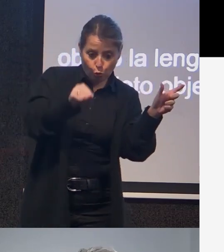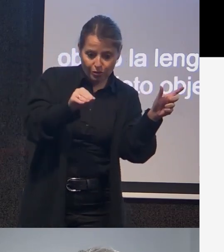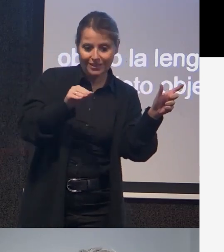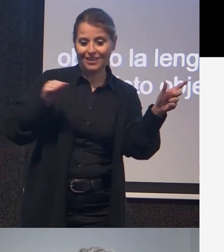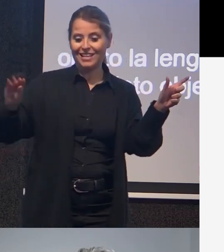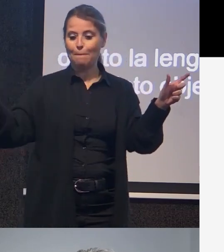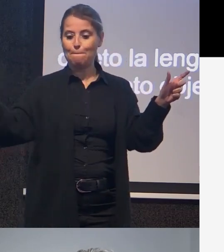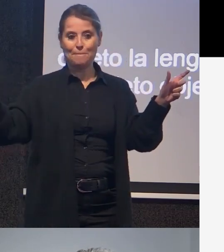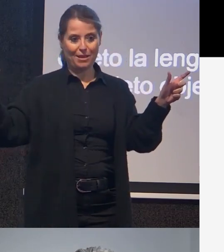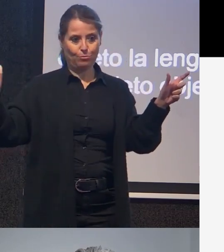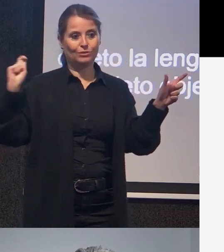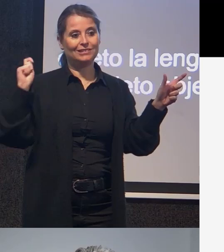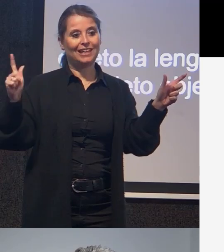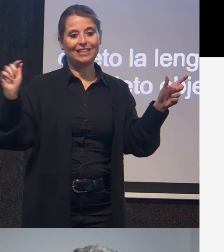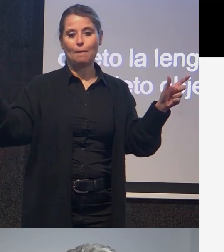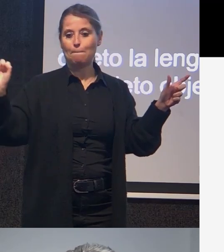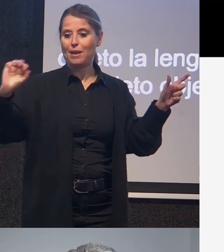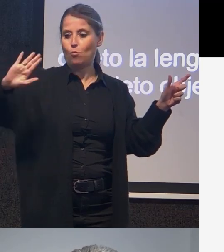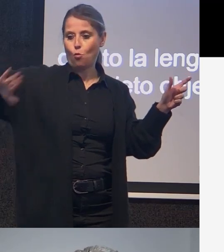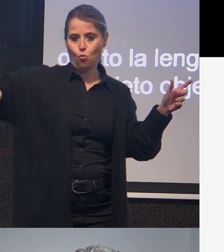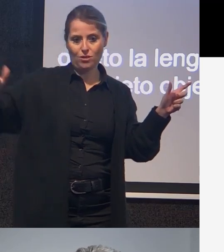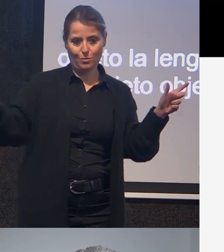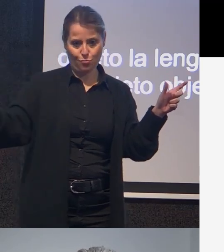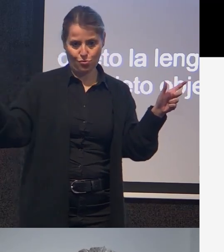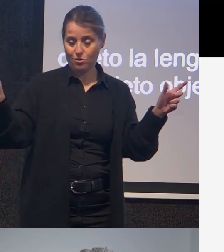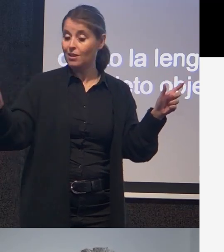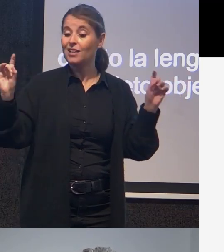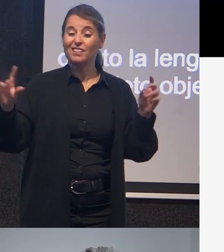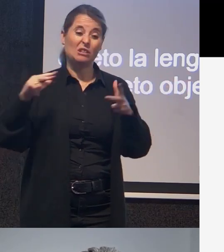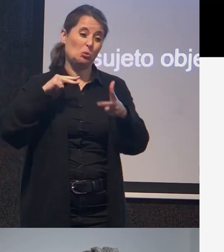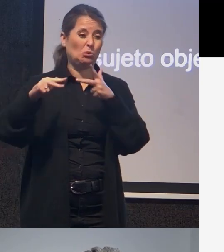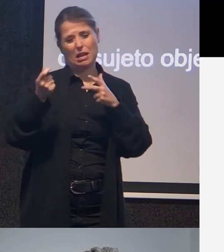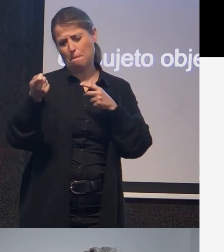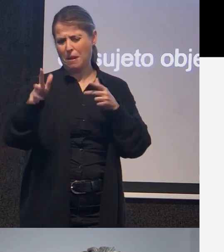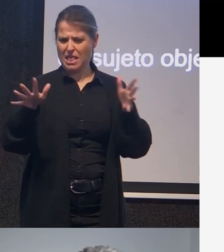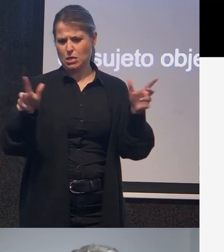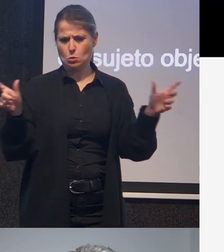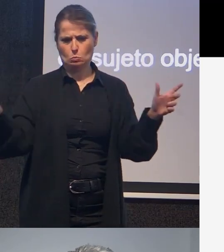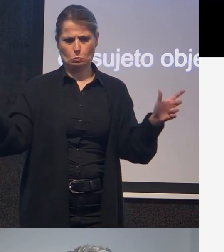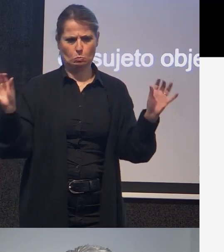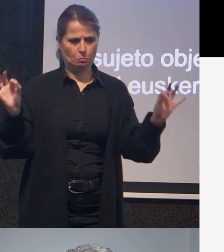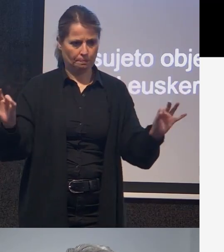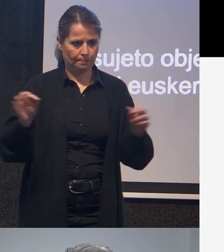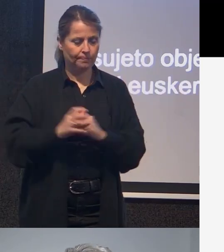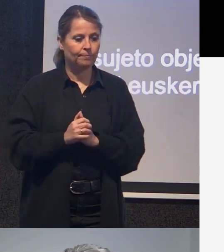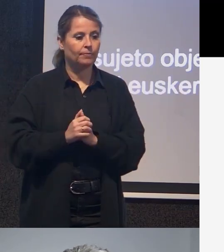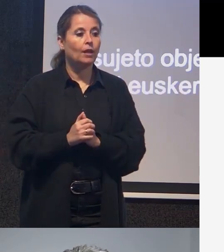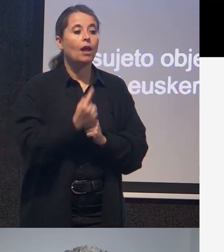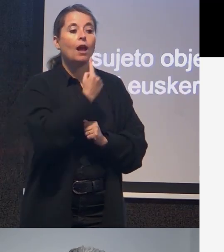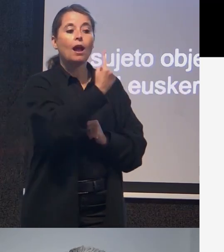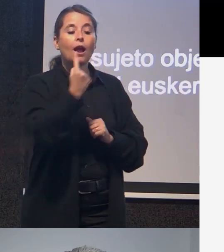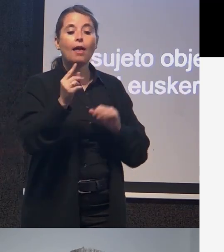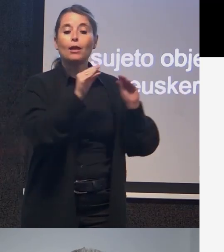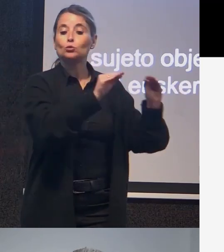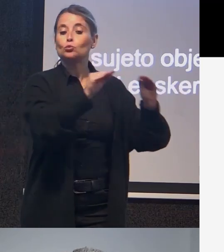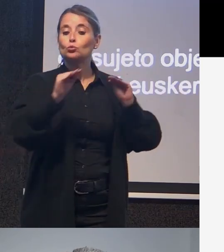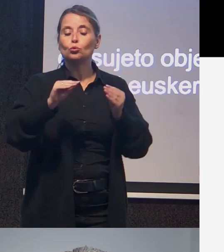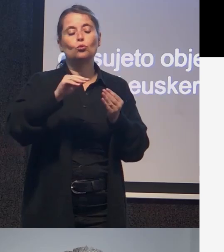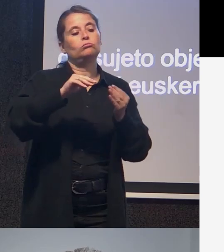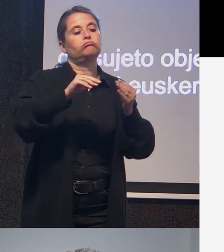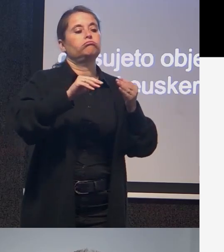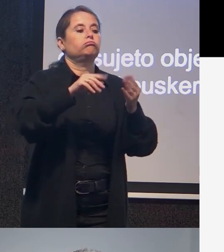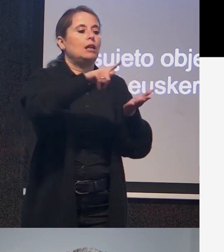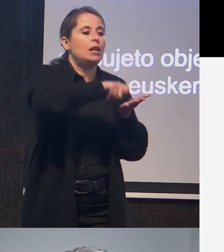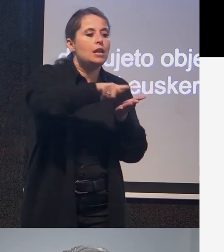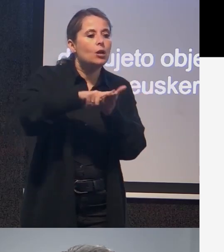verbo. El verbo suele venir al final, igual que el euskera. Cada lengua tiene su